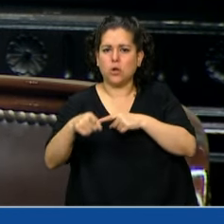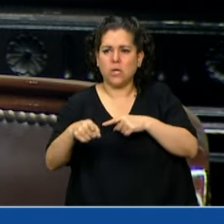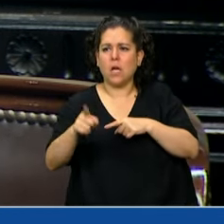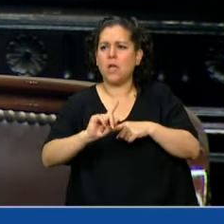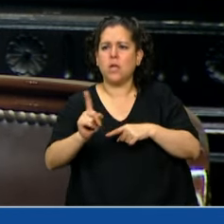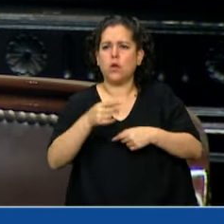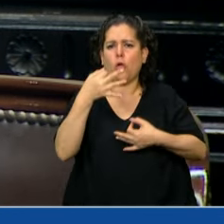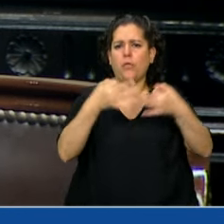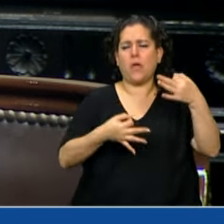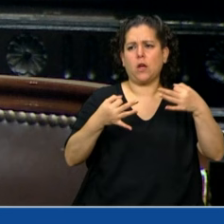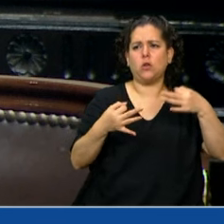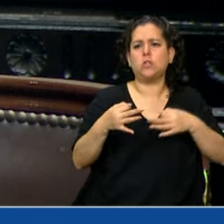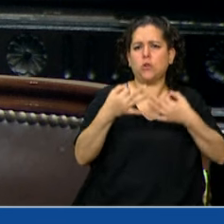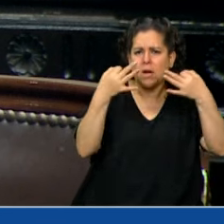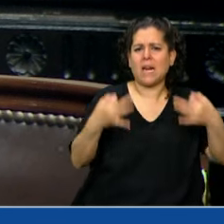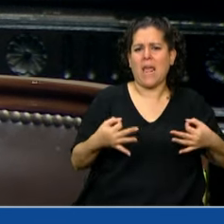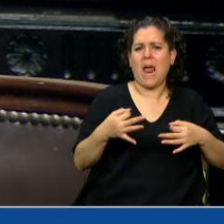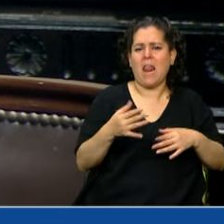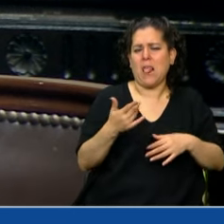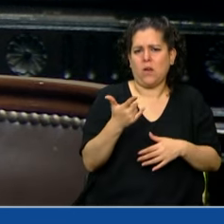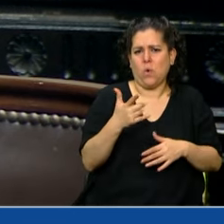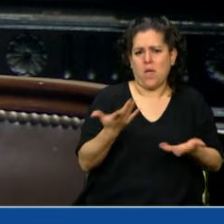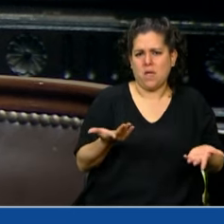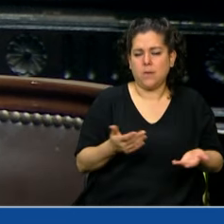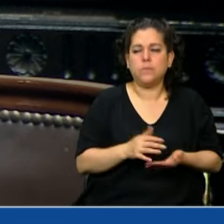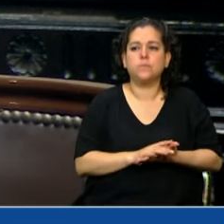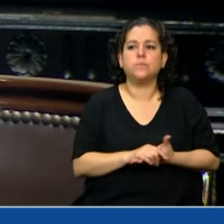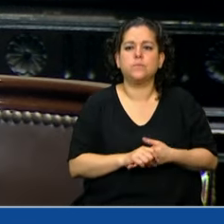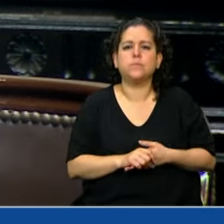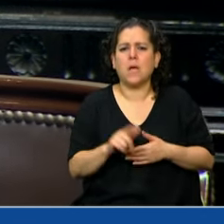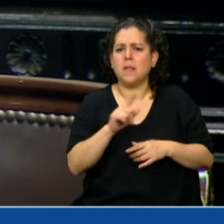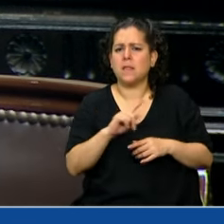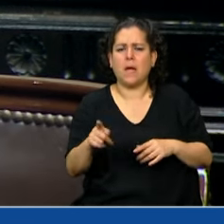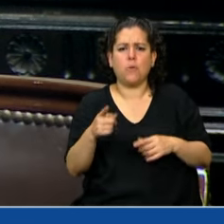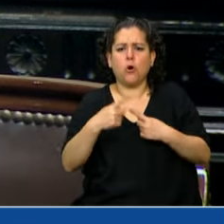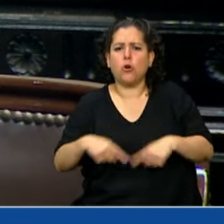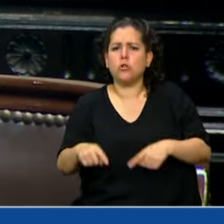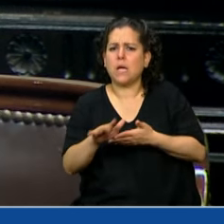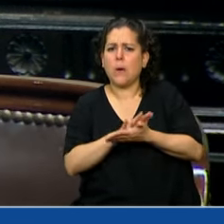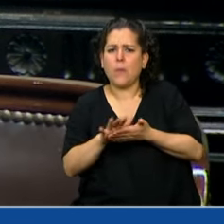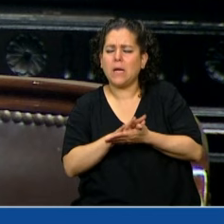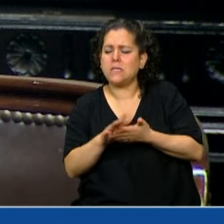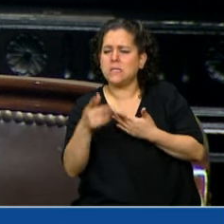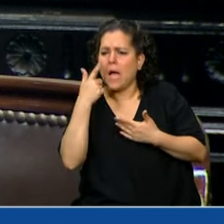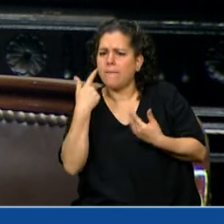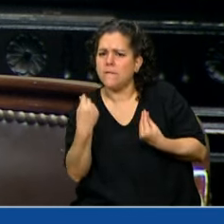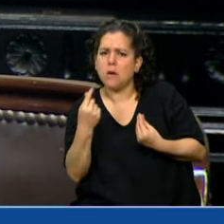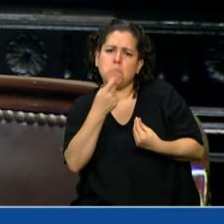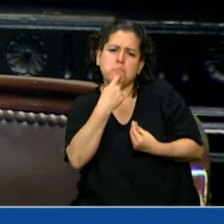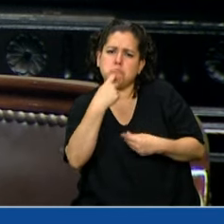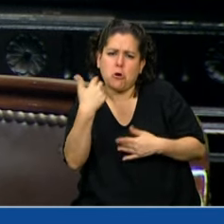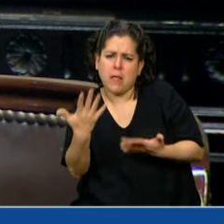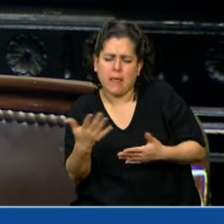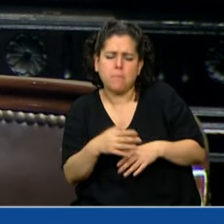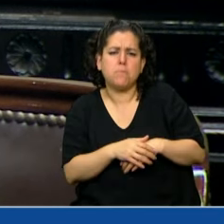y no con un diagnóstico crítico y realista no se responden a cosas básicas Como por